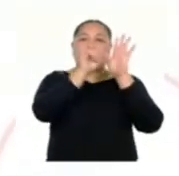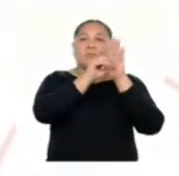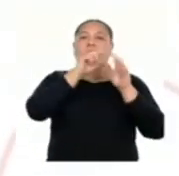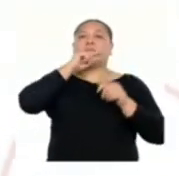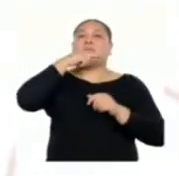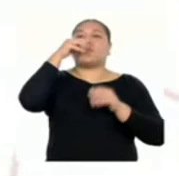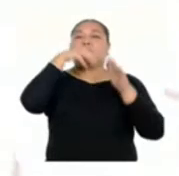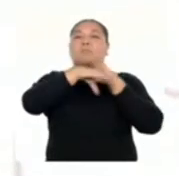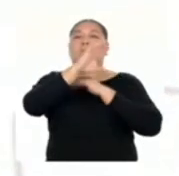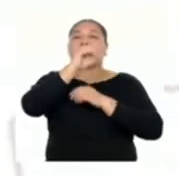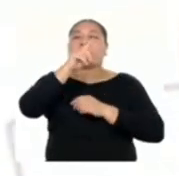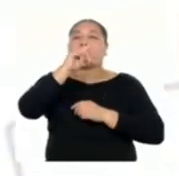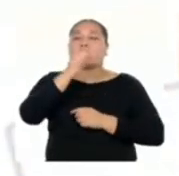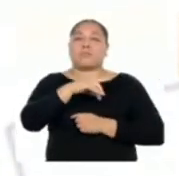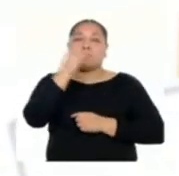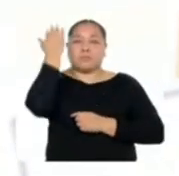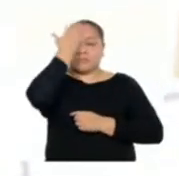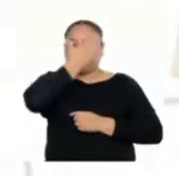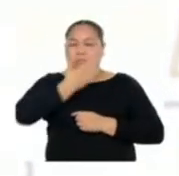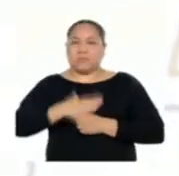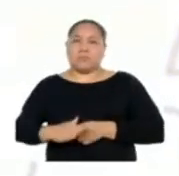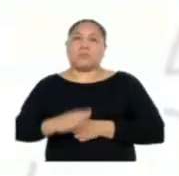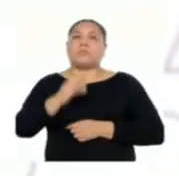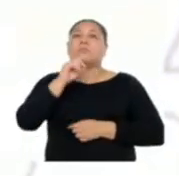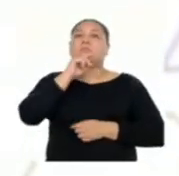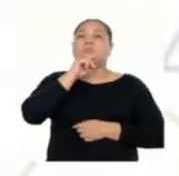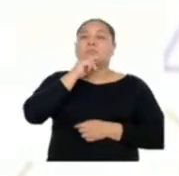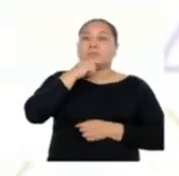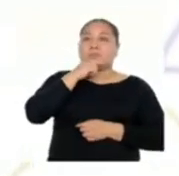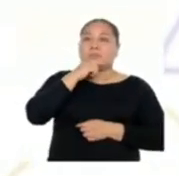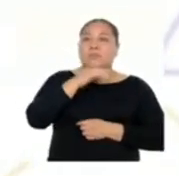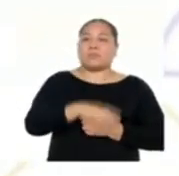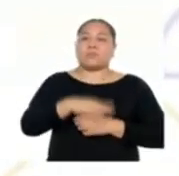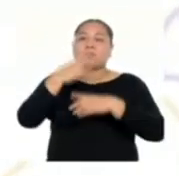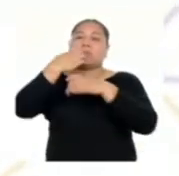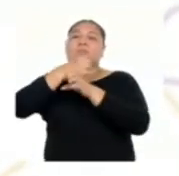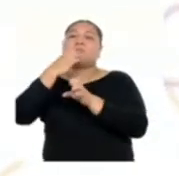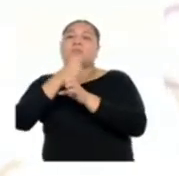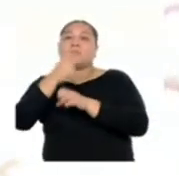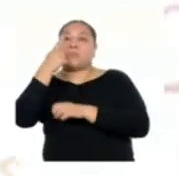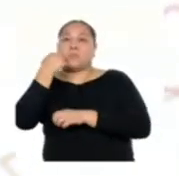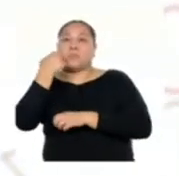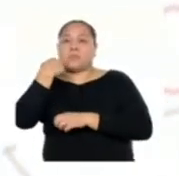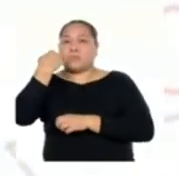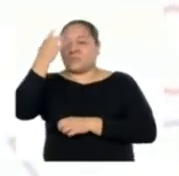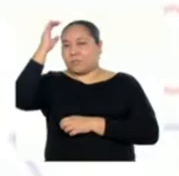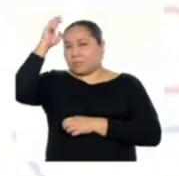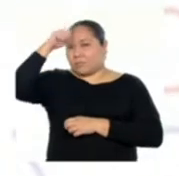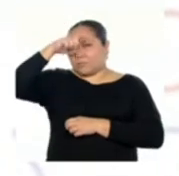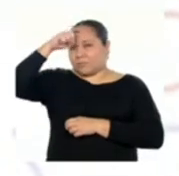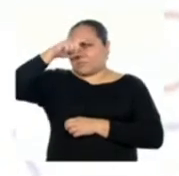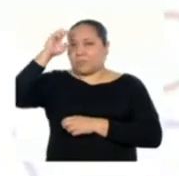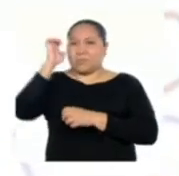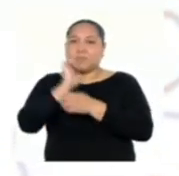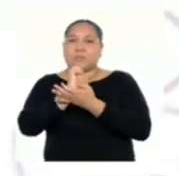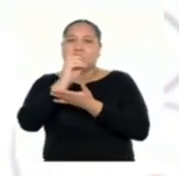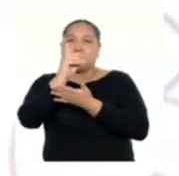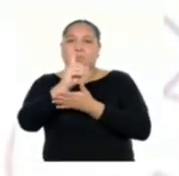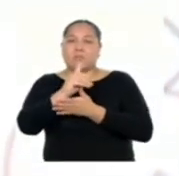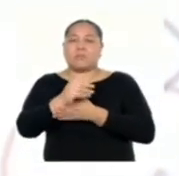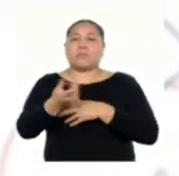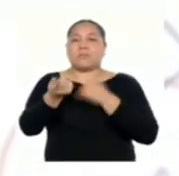la colonia. La imagen de la mujer en la colonia fue una creación de los hombres, intelectuales, educadores y